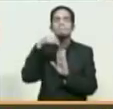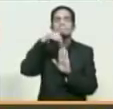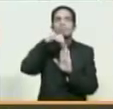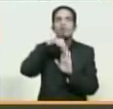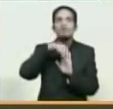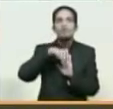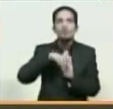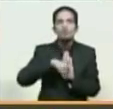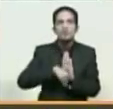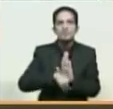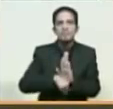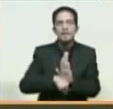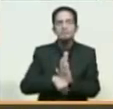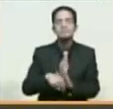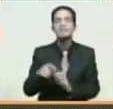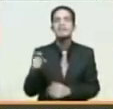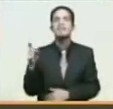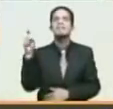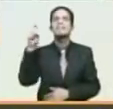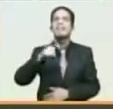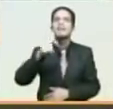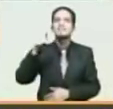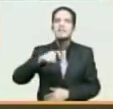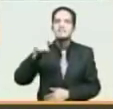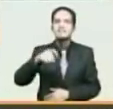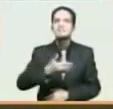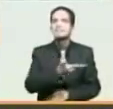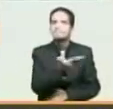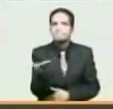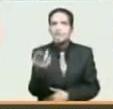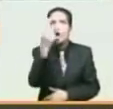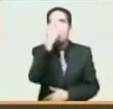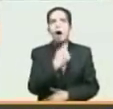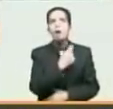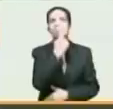de requerimientos, de compromiso,